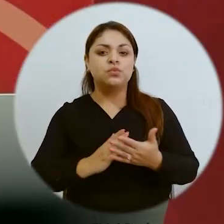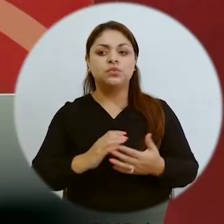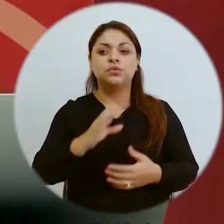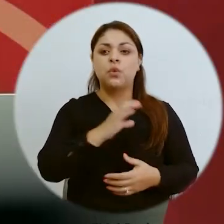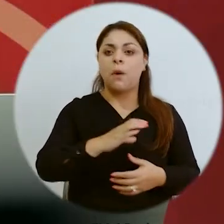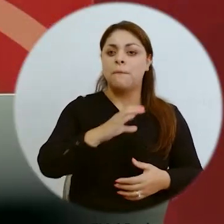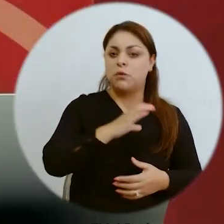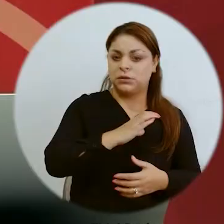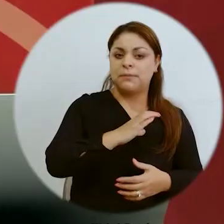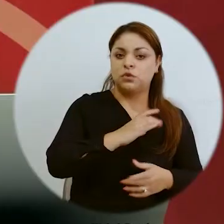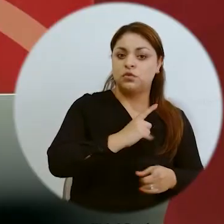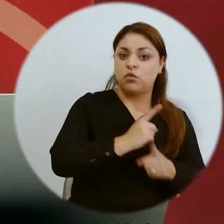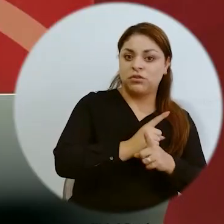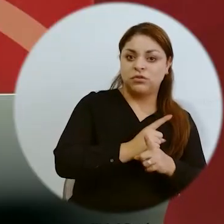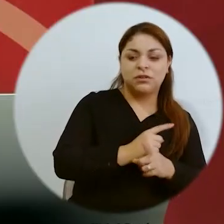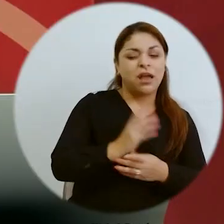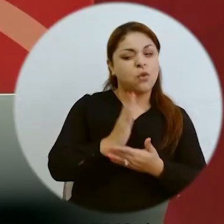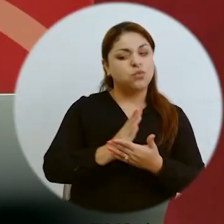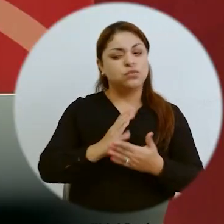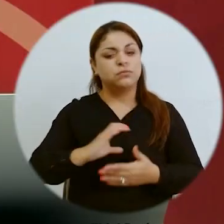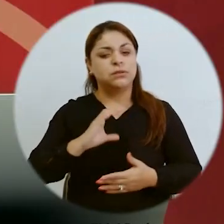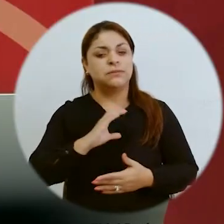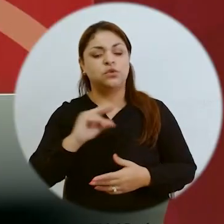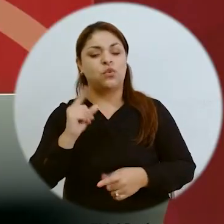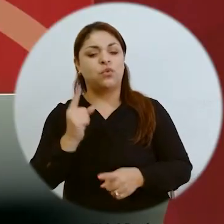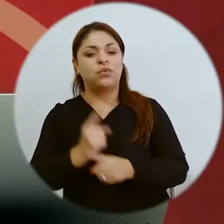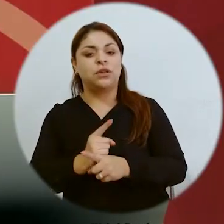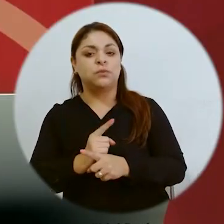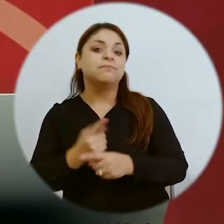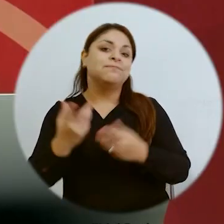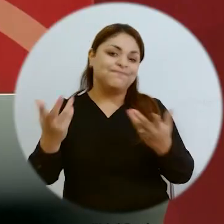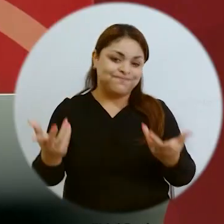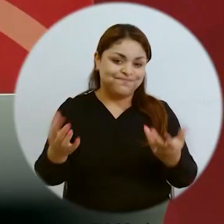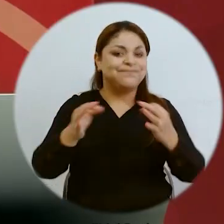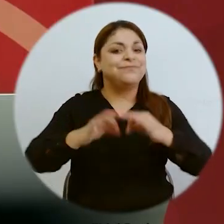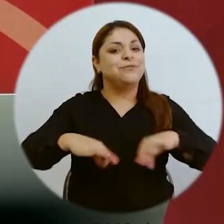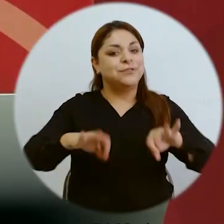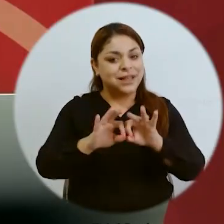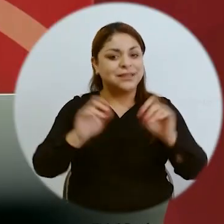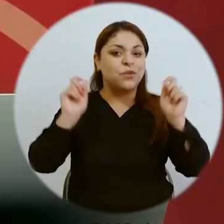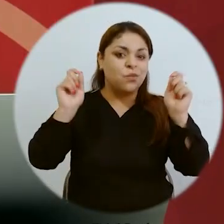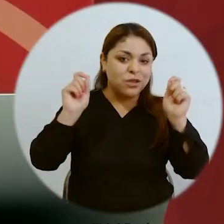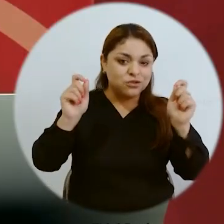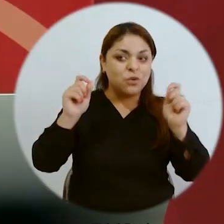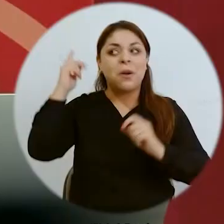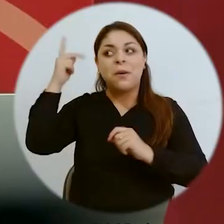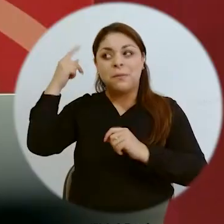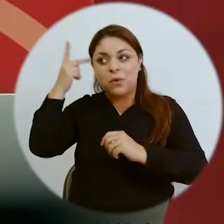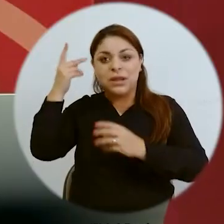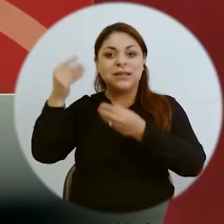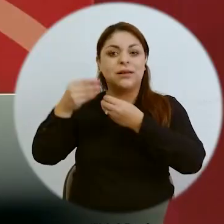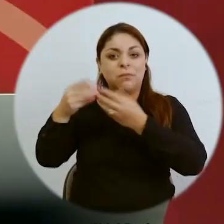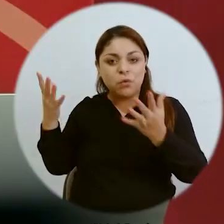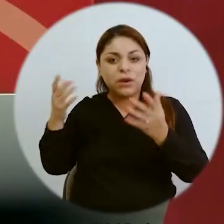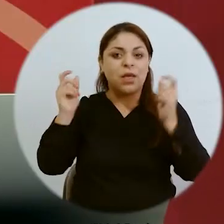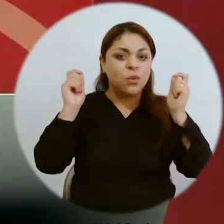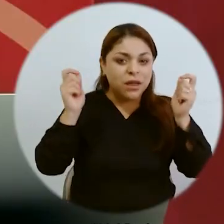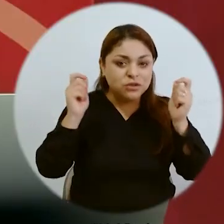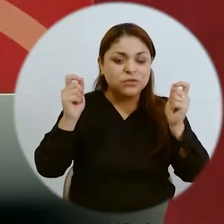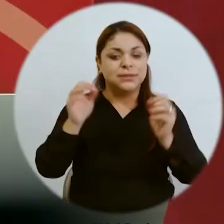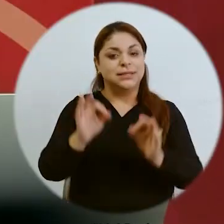efectivo, con todos los cambios que han tenido los mercados inmobiliarios, entonces ahí el peligro que hay que